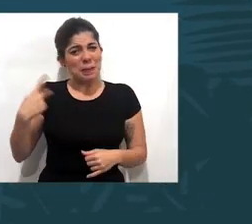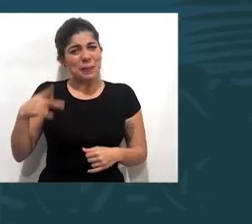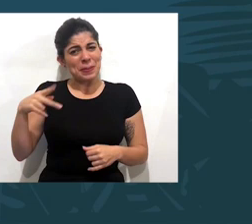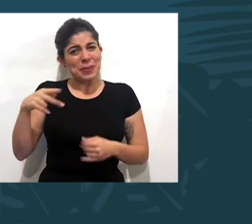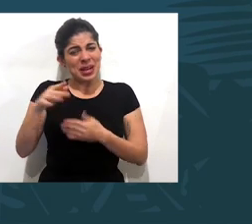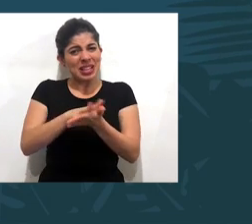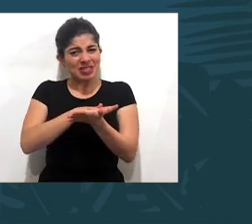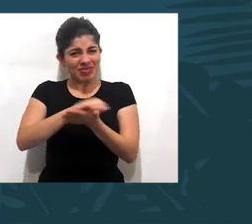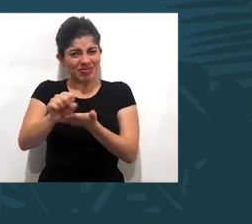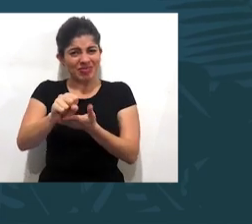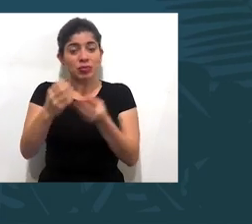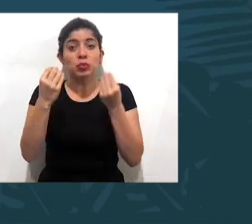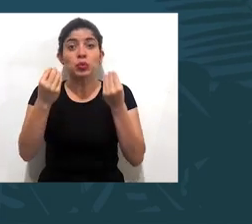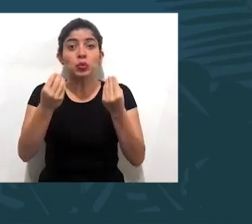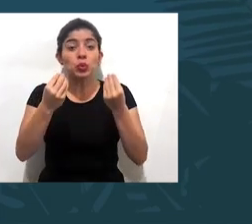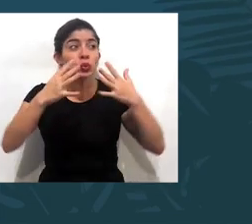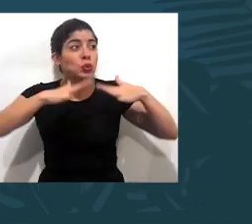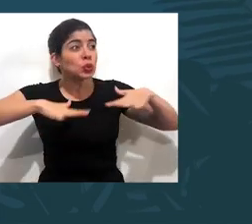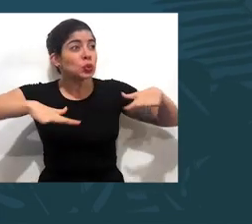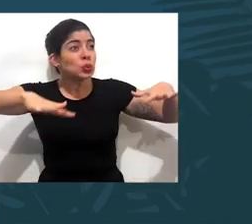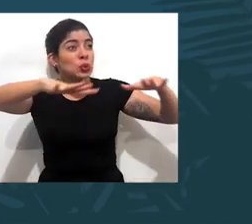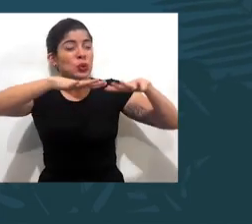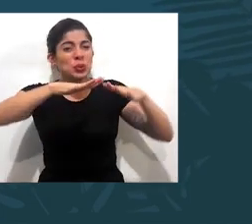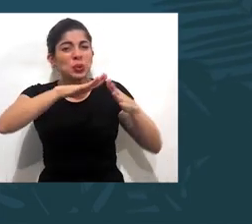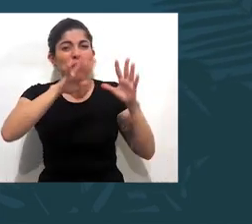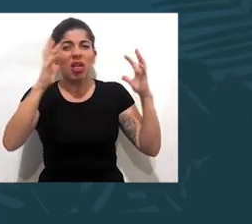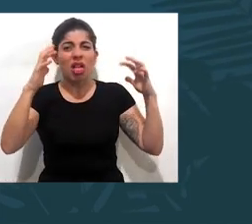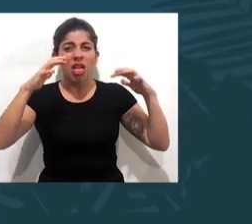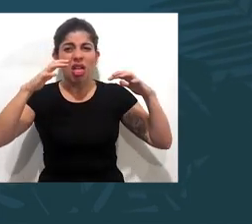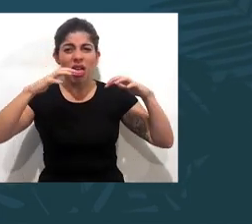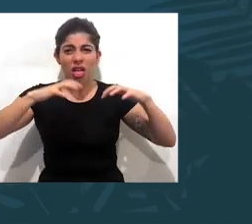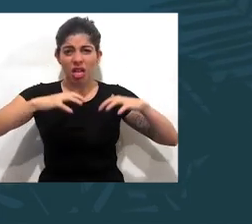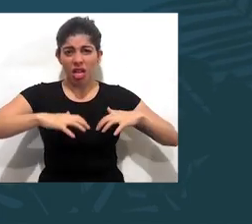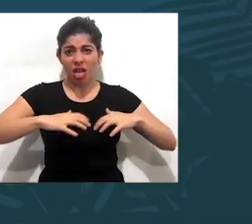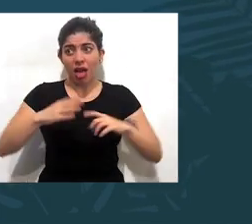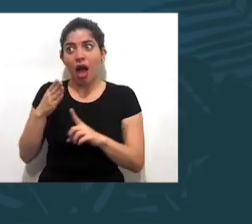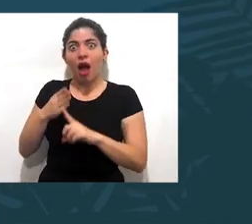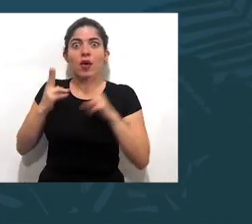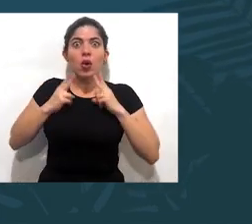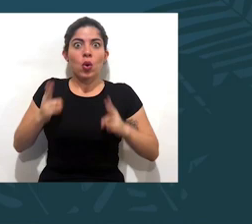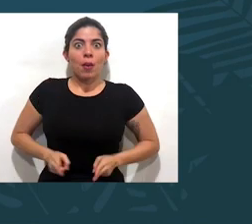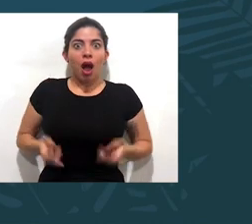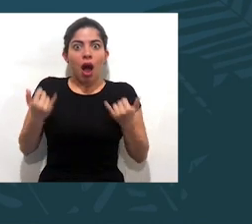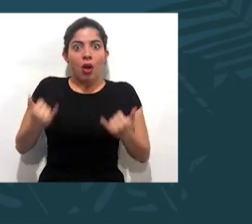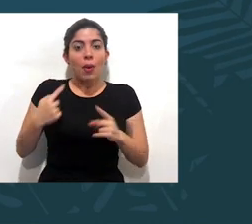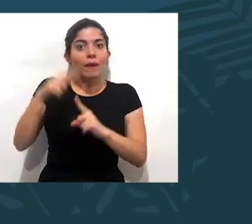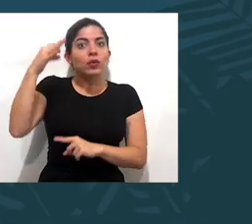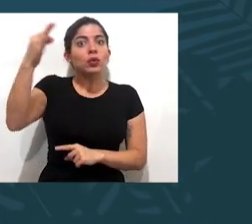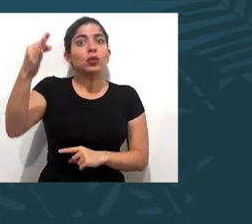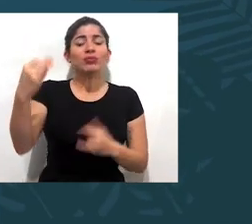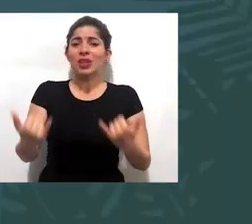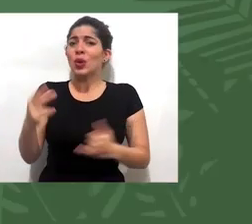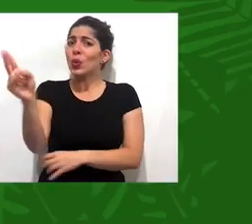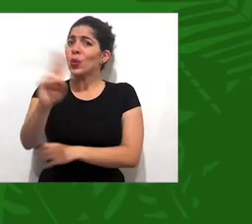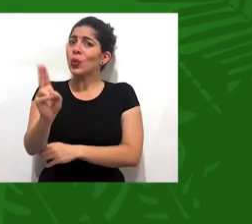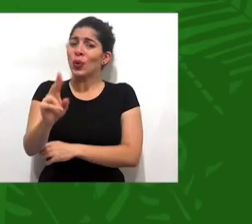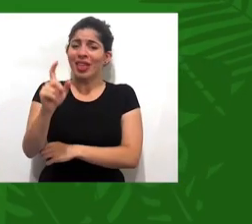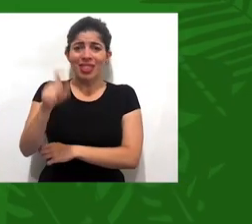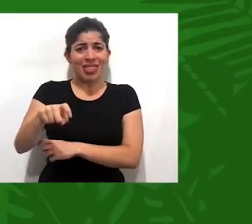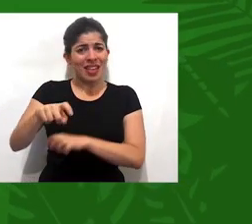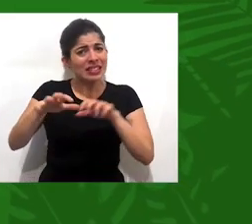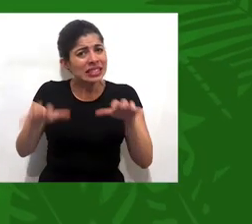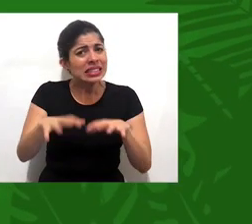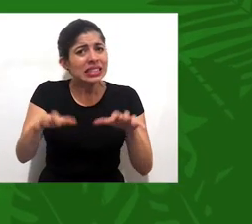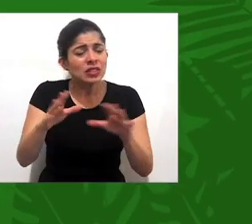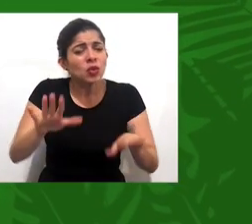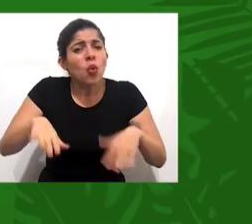peligro de extinción y muchos ecosistemas en deterioro, afectando el bienestar humano actual y futuro. Es urgente